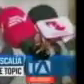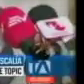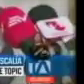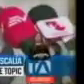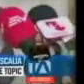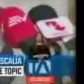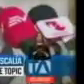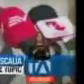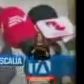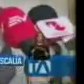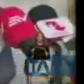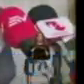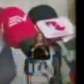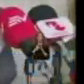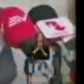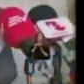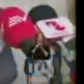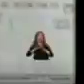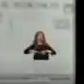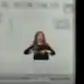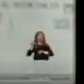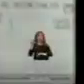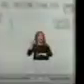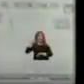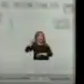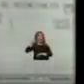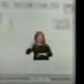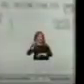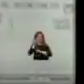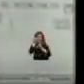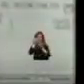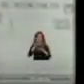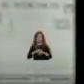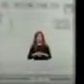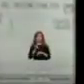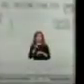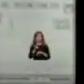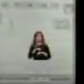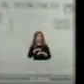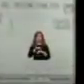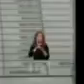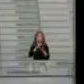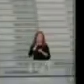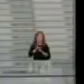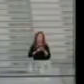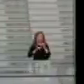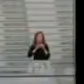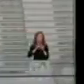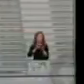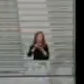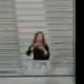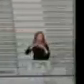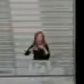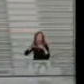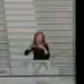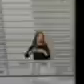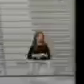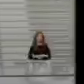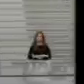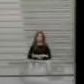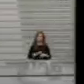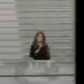Iván Granda lo reiteró. Ya no se habla de entrega a plazos o de cruces de cuentas con el Estado. Los $13,500,000